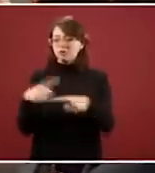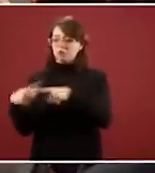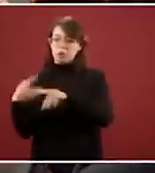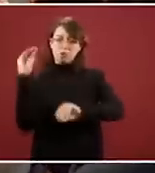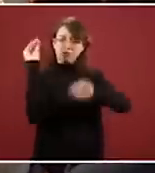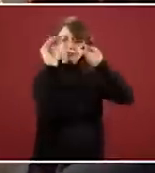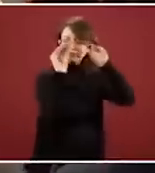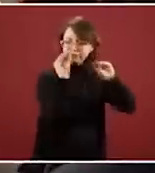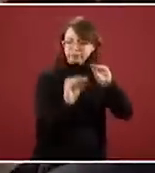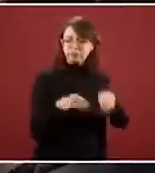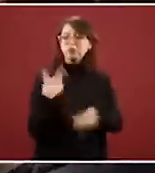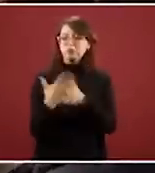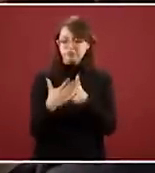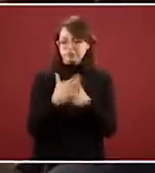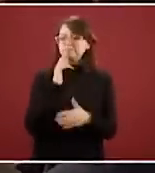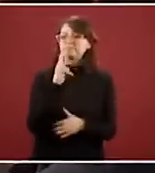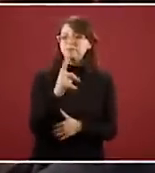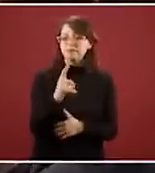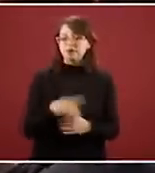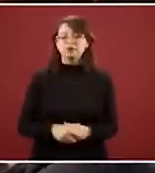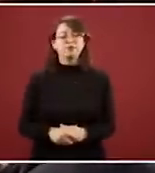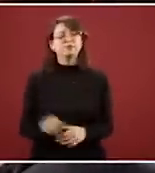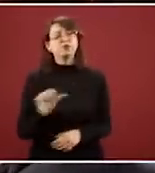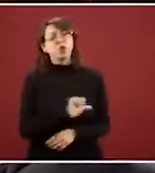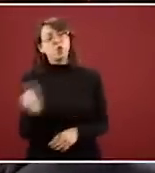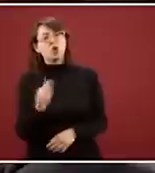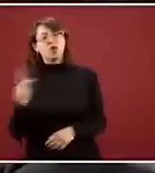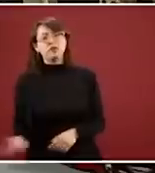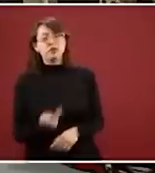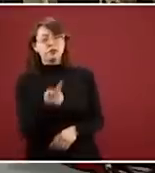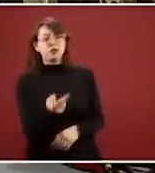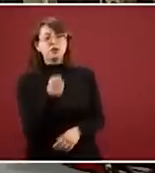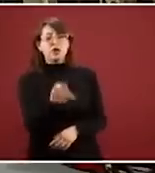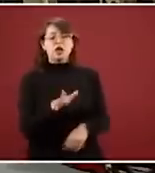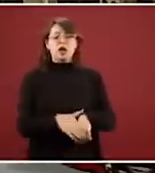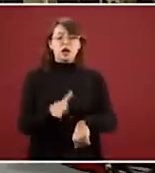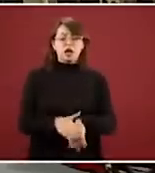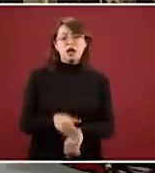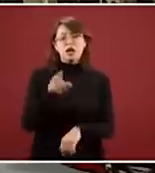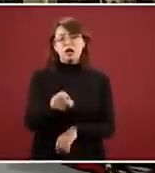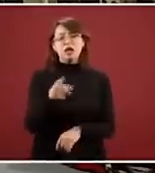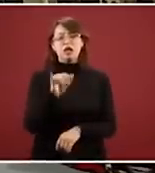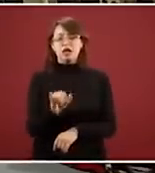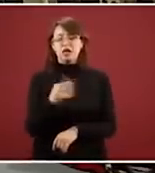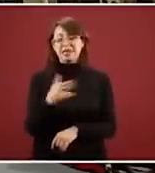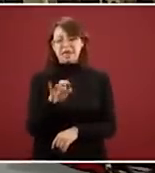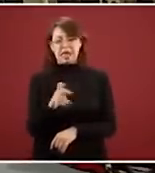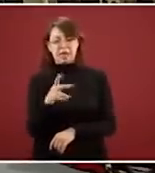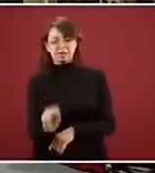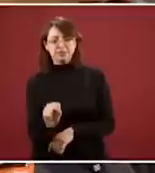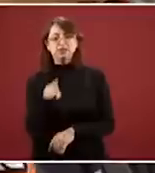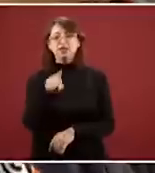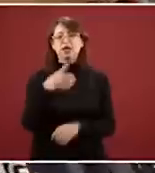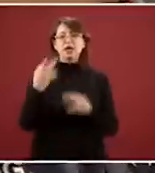presidente. Con este ajuste al IEPS, a la gasolina, se habló de que iba a haber un gasolinazo a principios de año. En